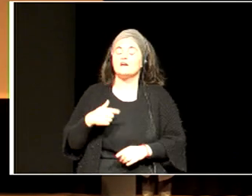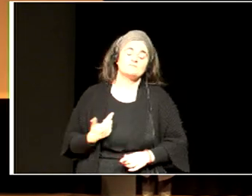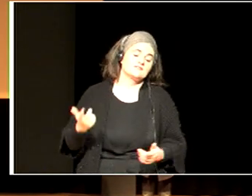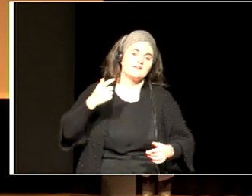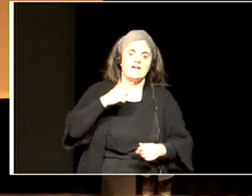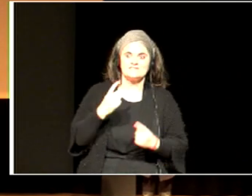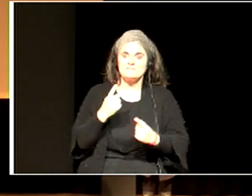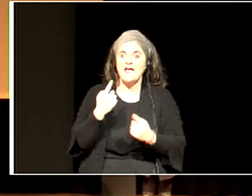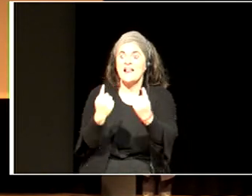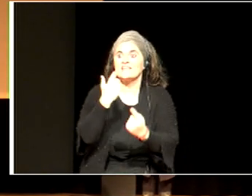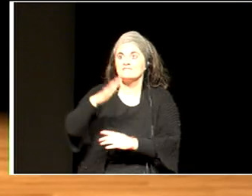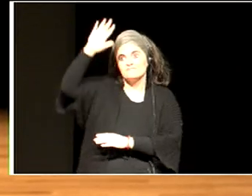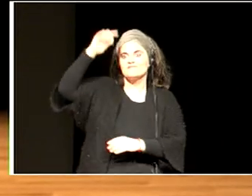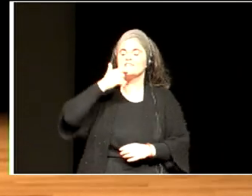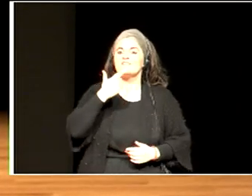suerte